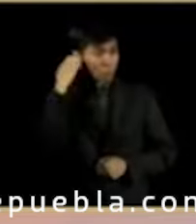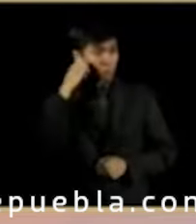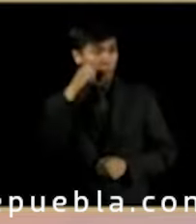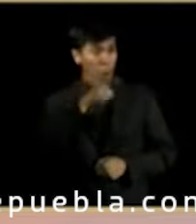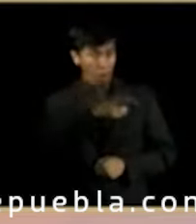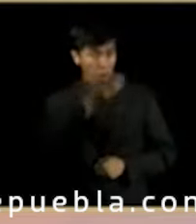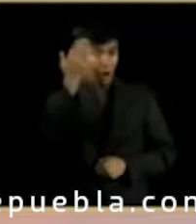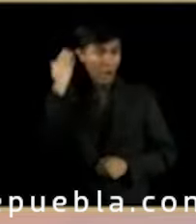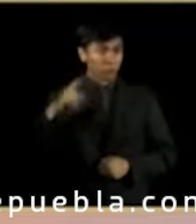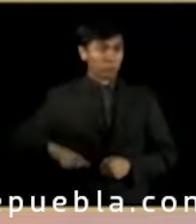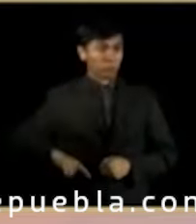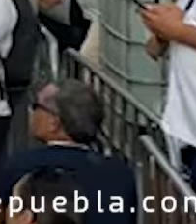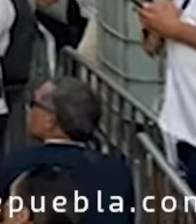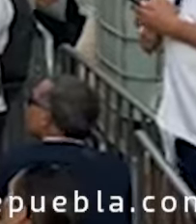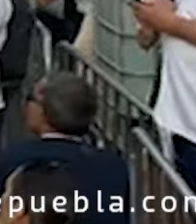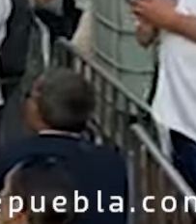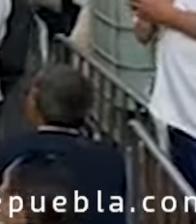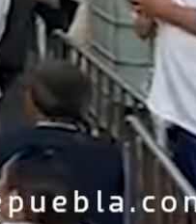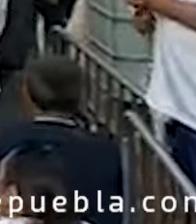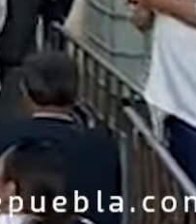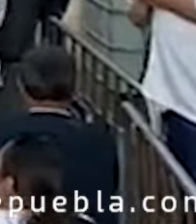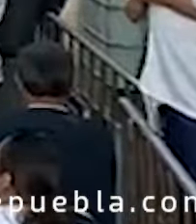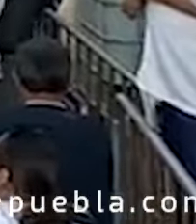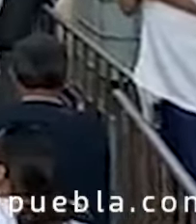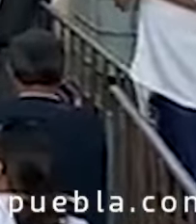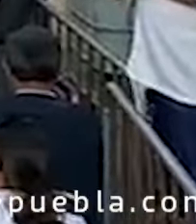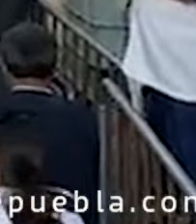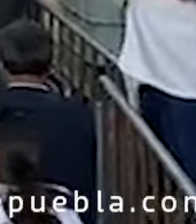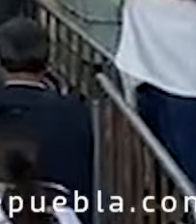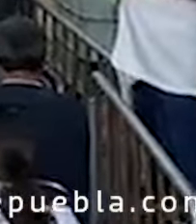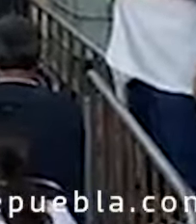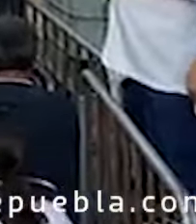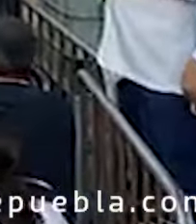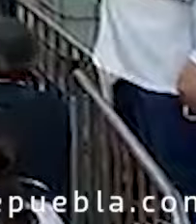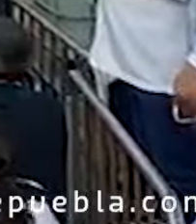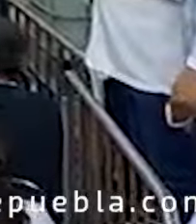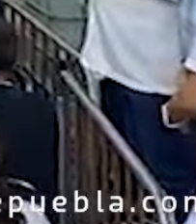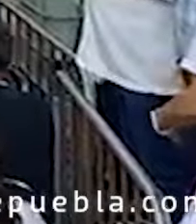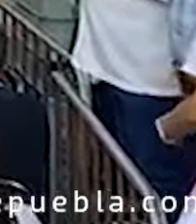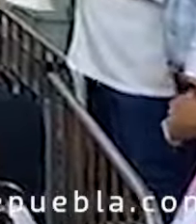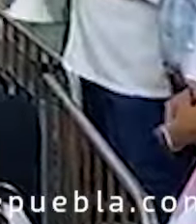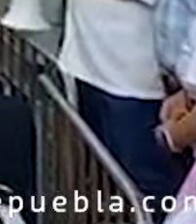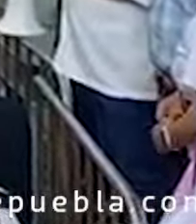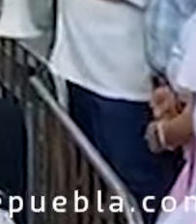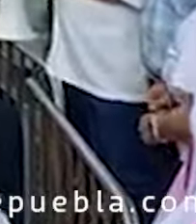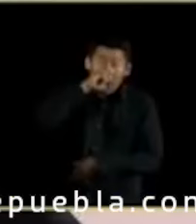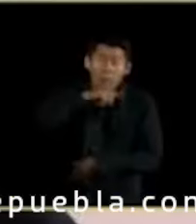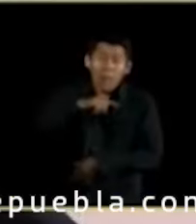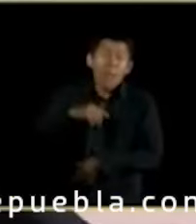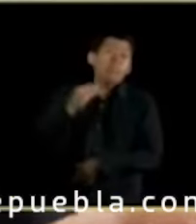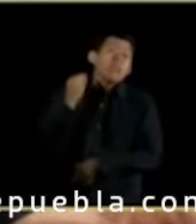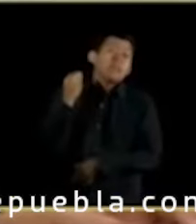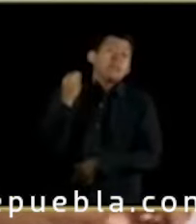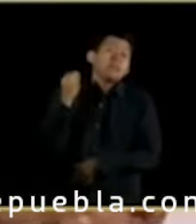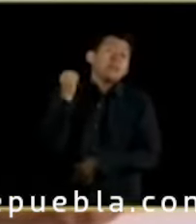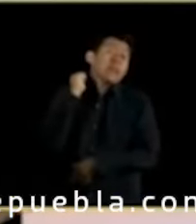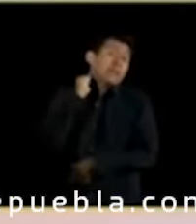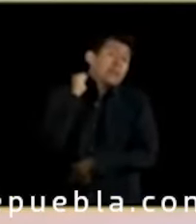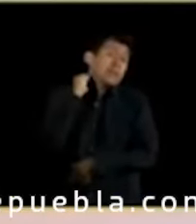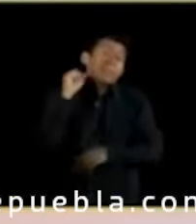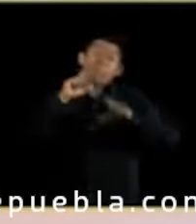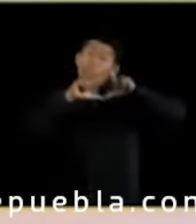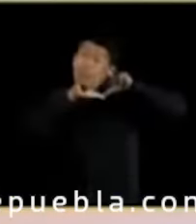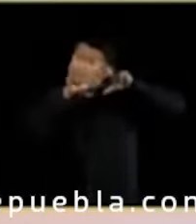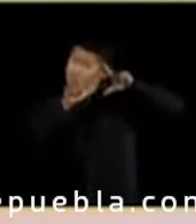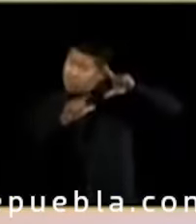público, no te respeto. El ejercicio político se redujo a críticas entre los candidatos de la contienda. El panista Eduardo Rivera